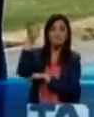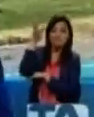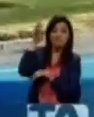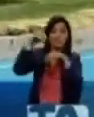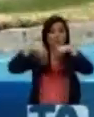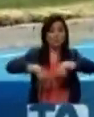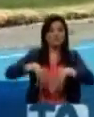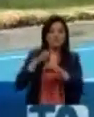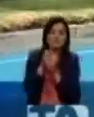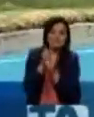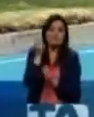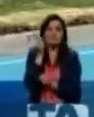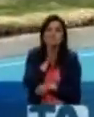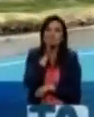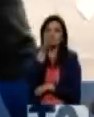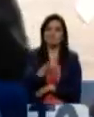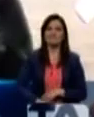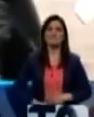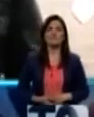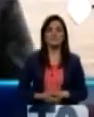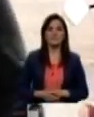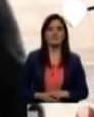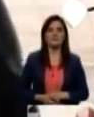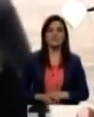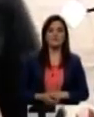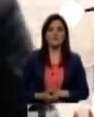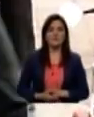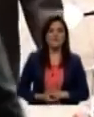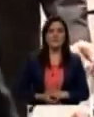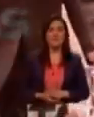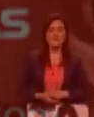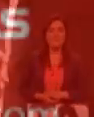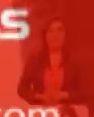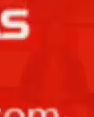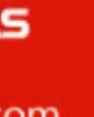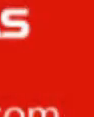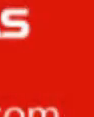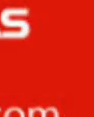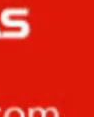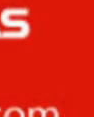lluvia, es recomendable llevar un paraguas. Fernanda Ceballos, 24 horas.